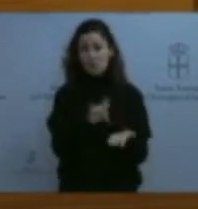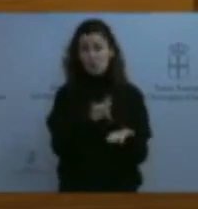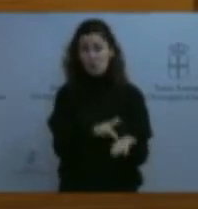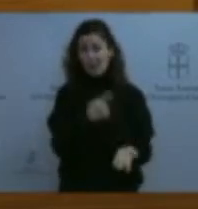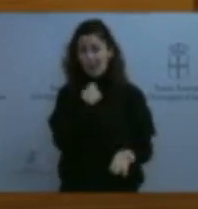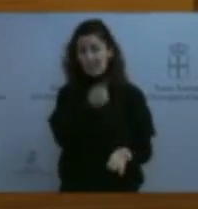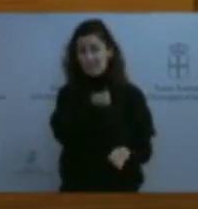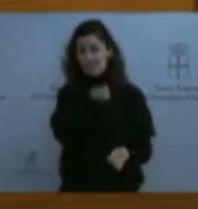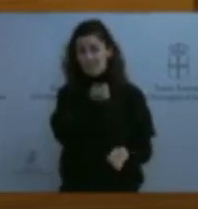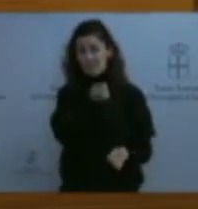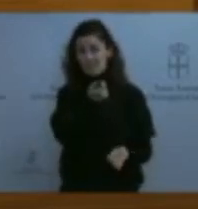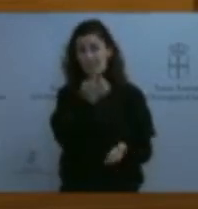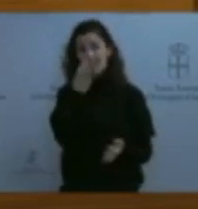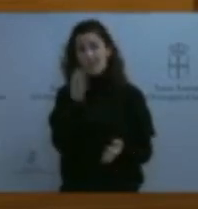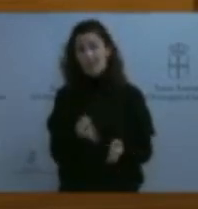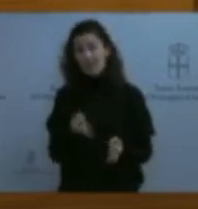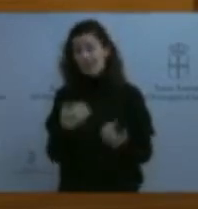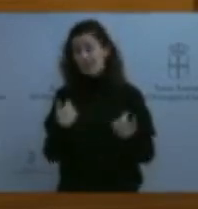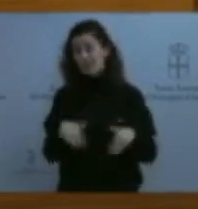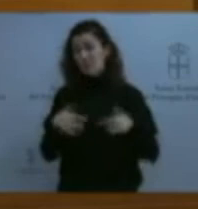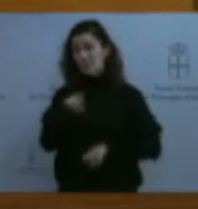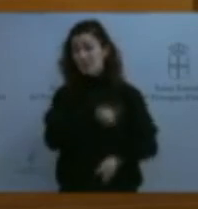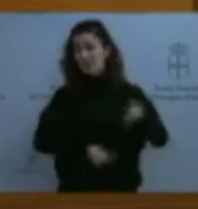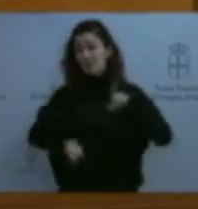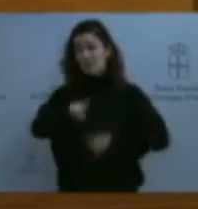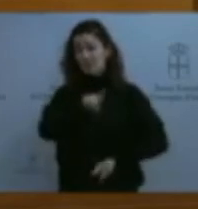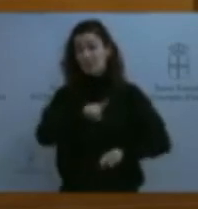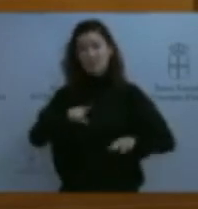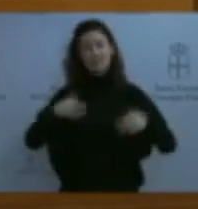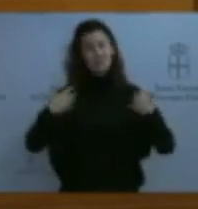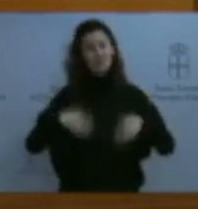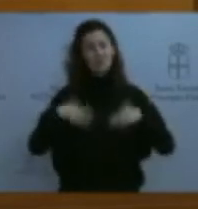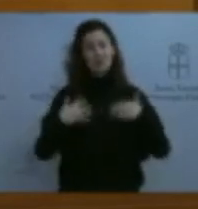que ocurre, a pesar de que le parezca